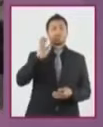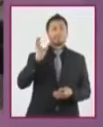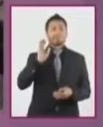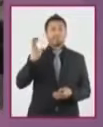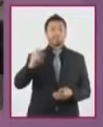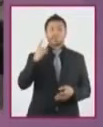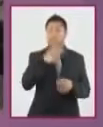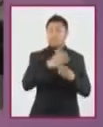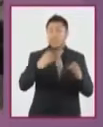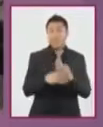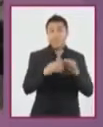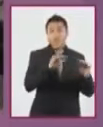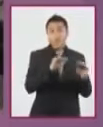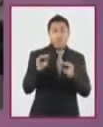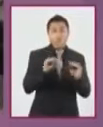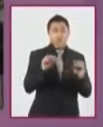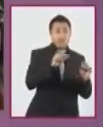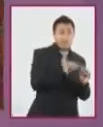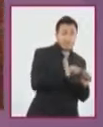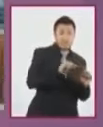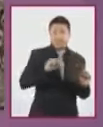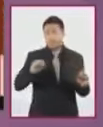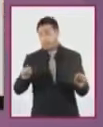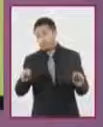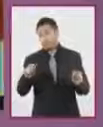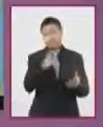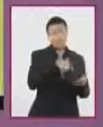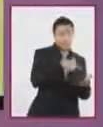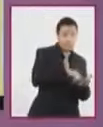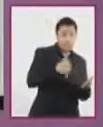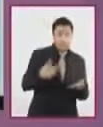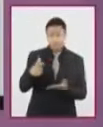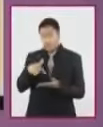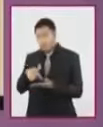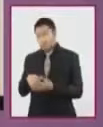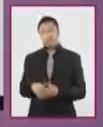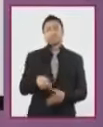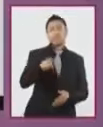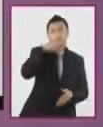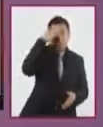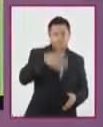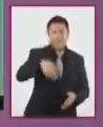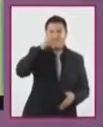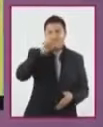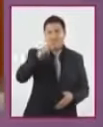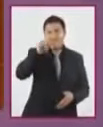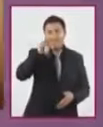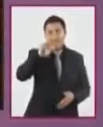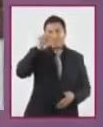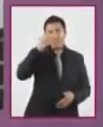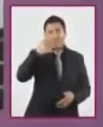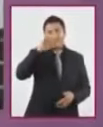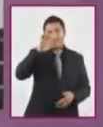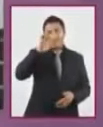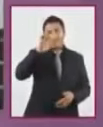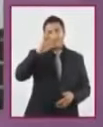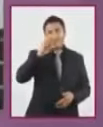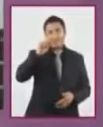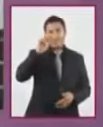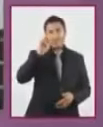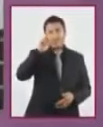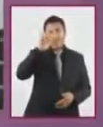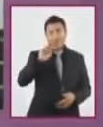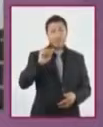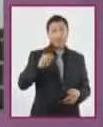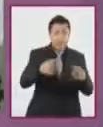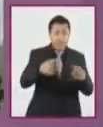Cuando un objeto se mueve de un lugar a otro. ¿Sabes qué es una trayectoria? El camino que sigue